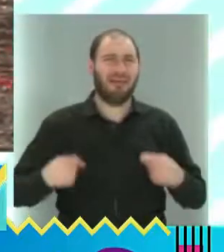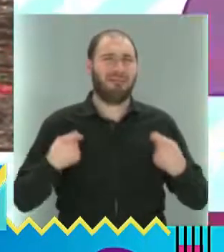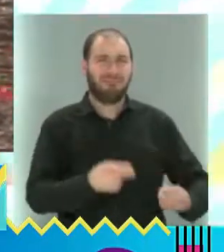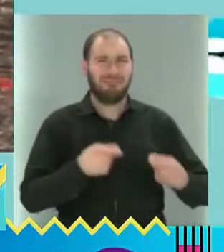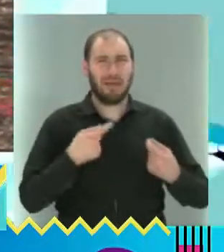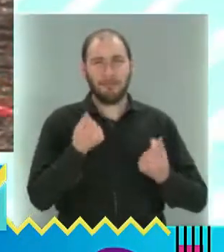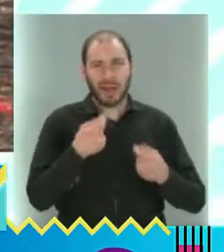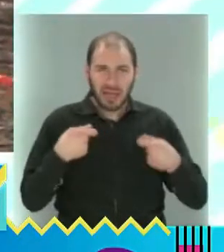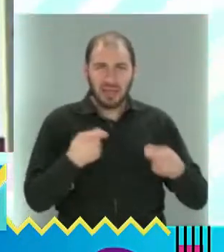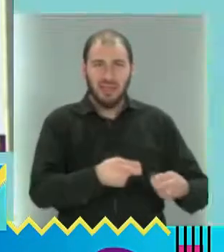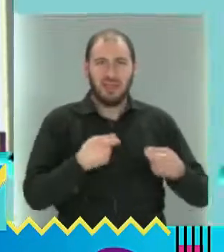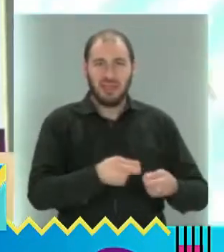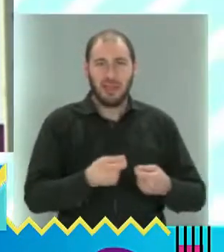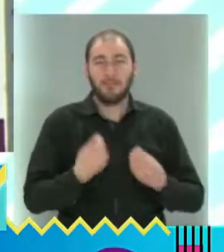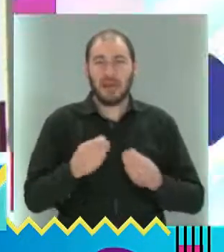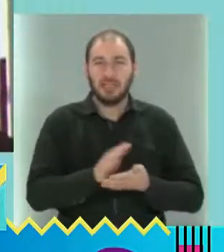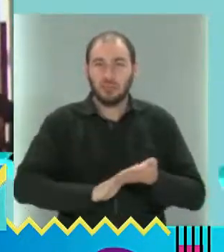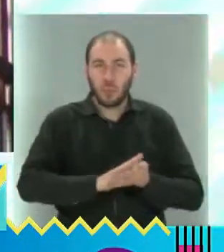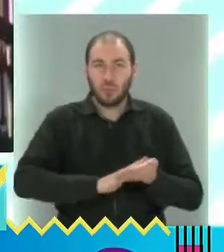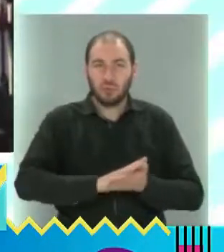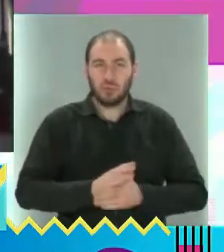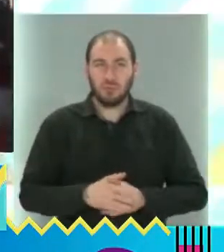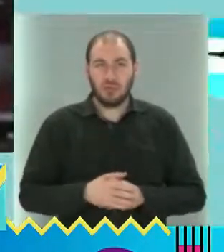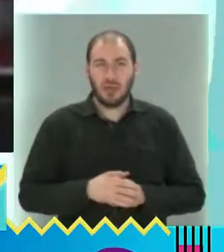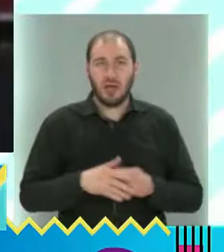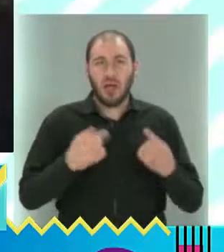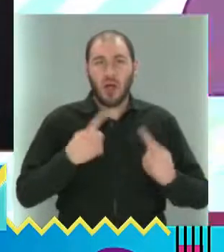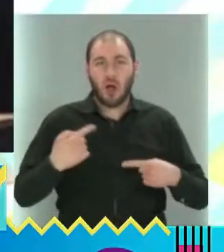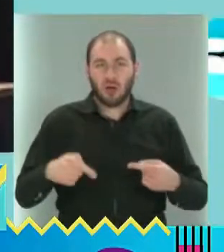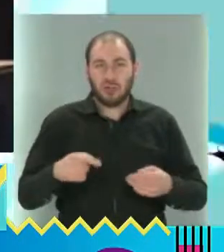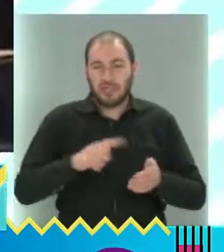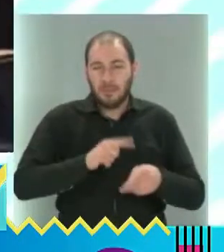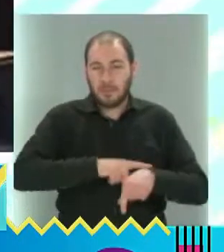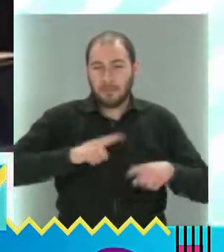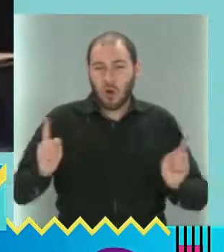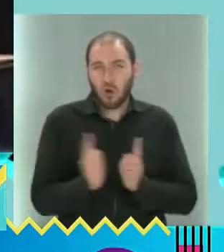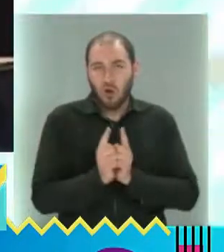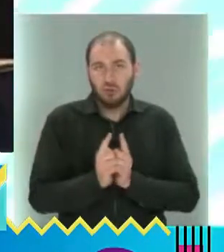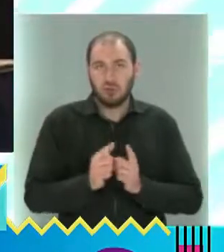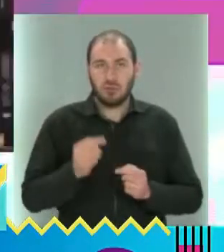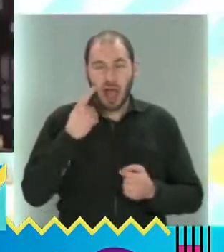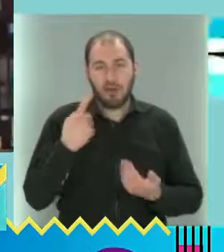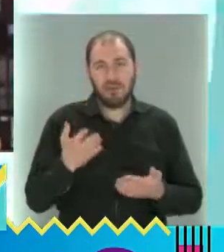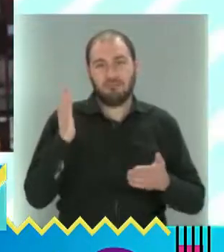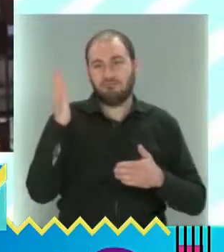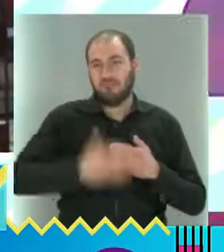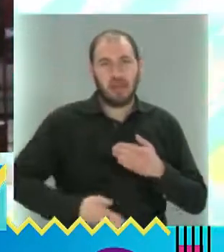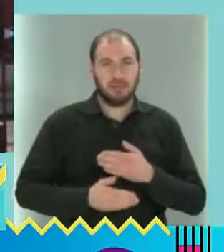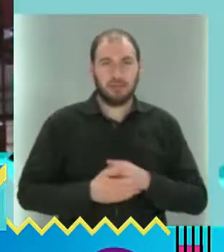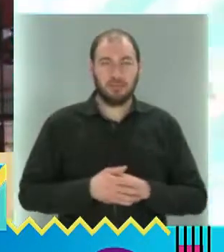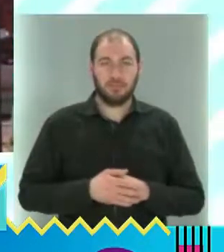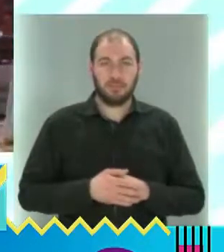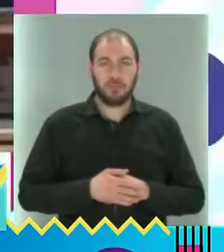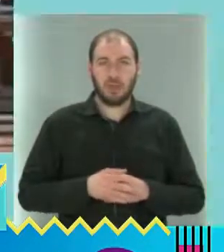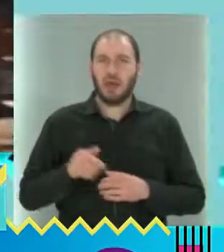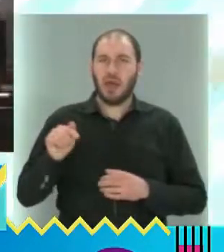términos de subsidios y de cosas, fue para tratar de remediar una acción de corto plazo en su momento, que decís, no, che, paremos esto porque... Bueno.